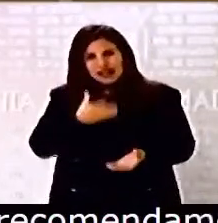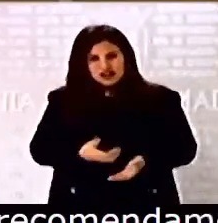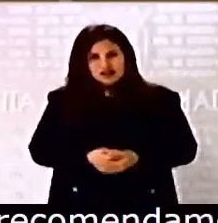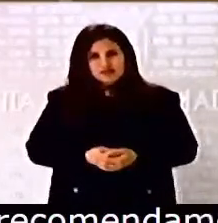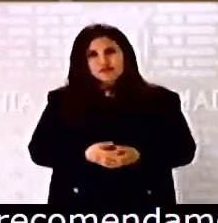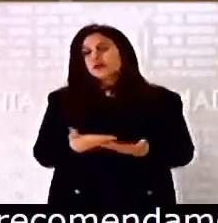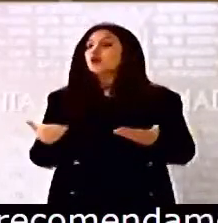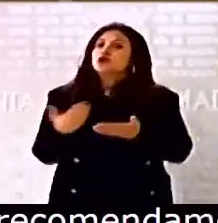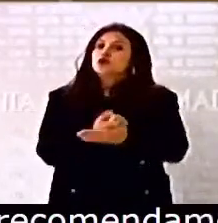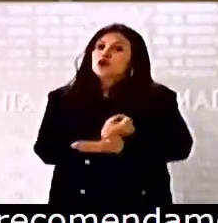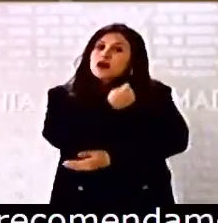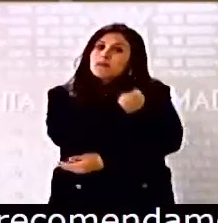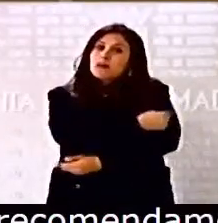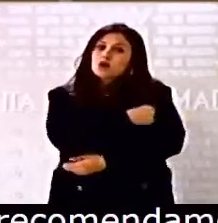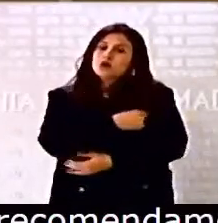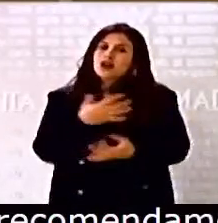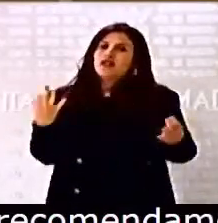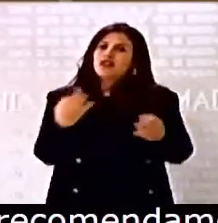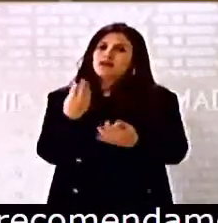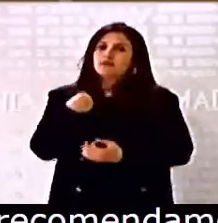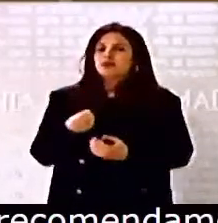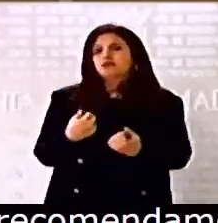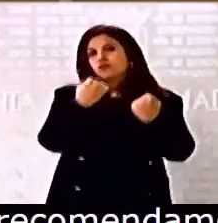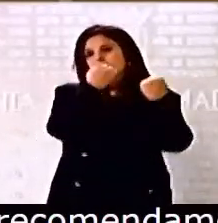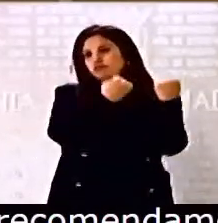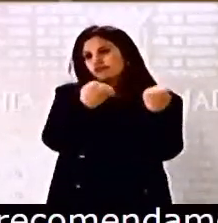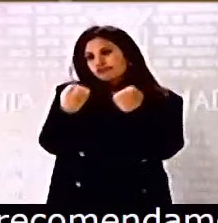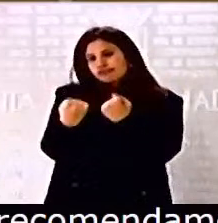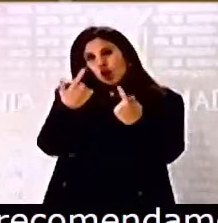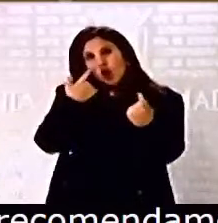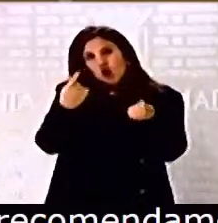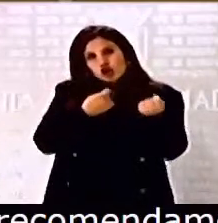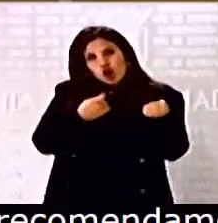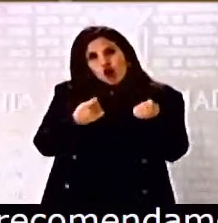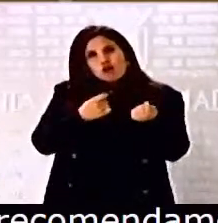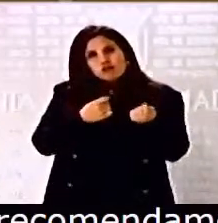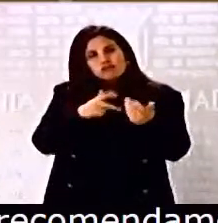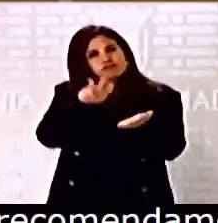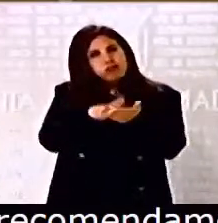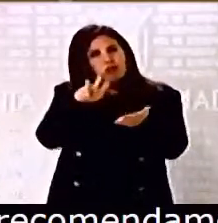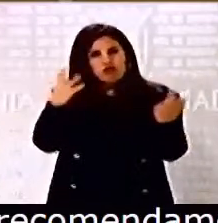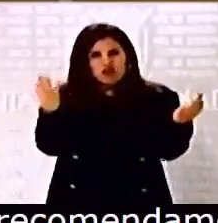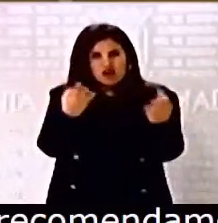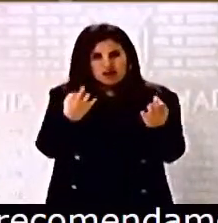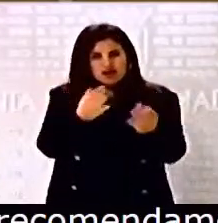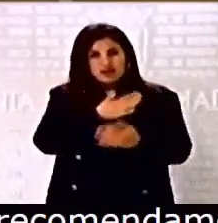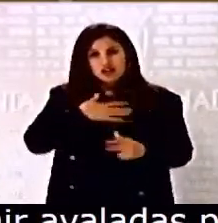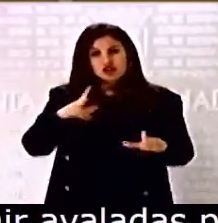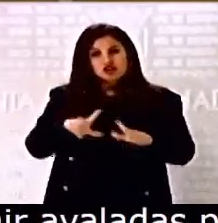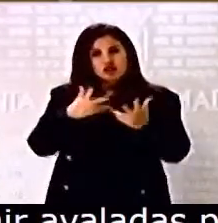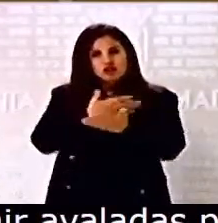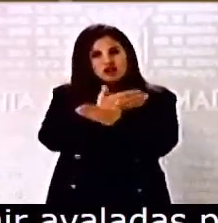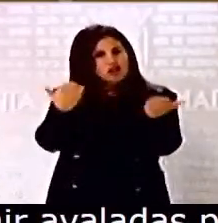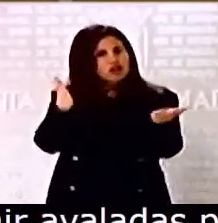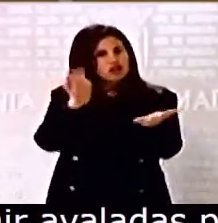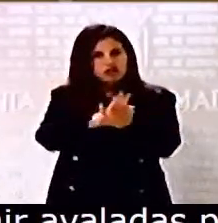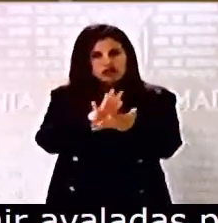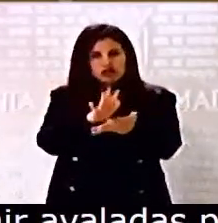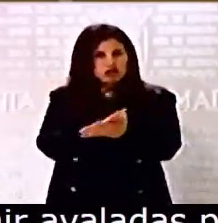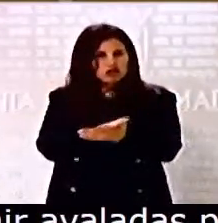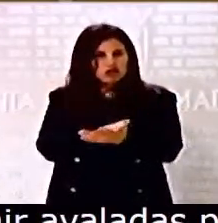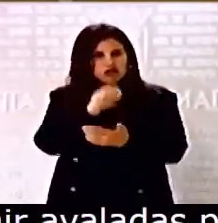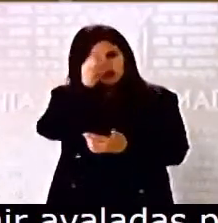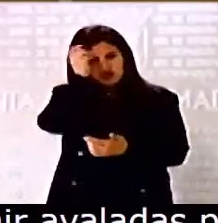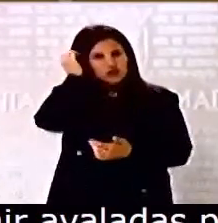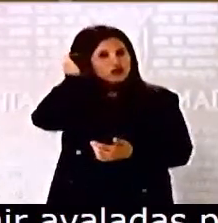organismos reguladores del medicamento. Quiero que la sociedad tenga esa tranquilidad. Aquí no existen